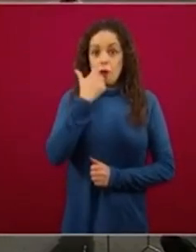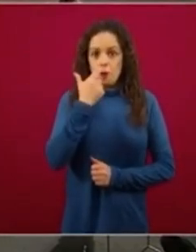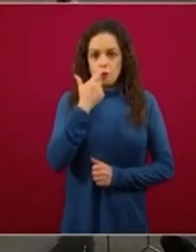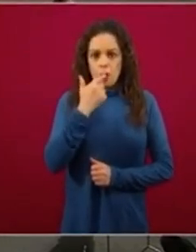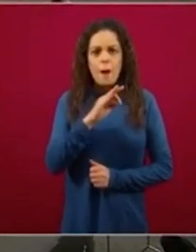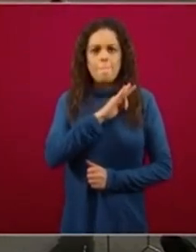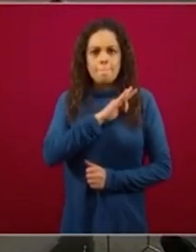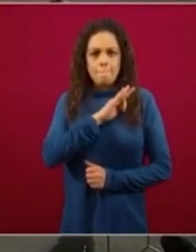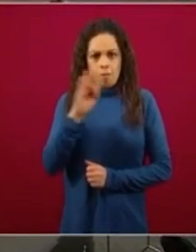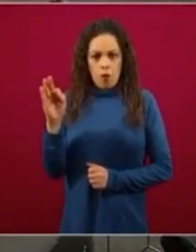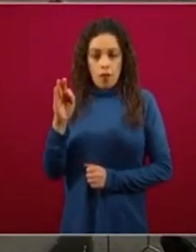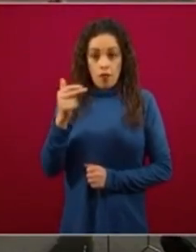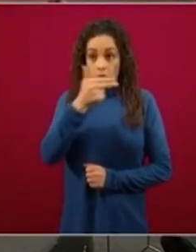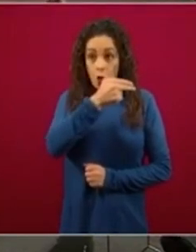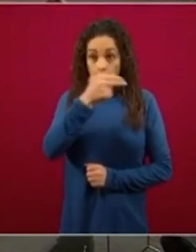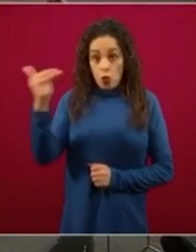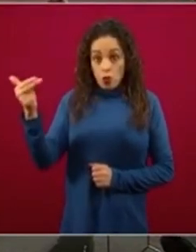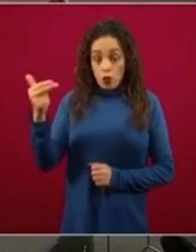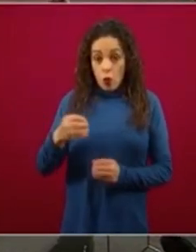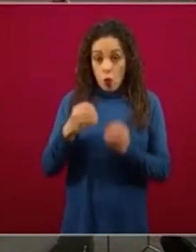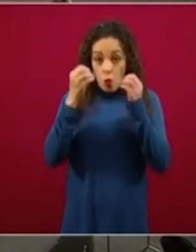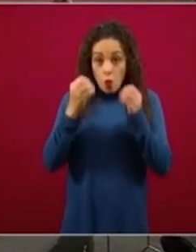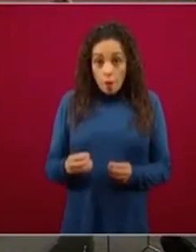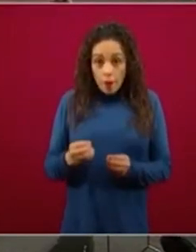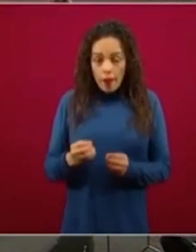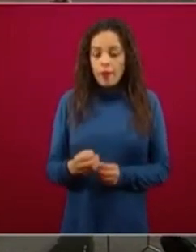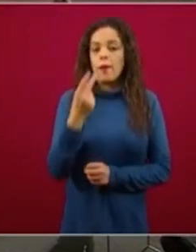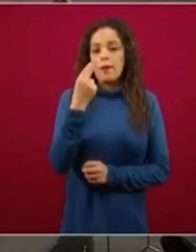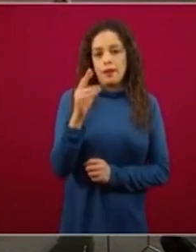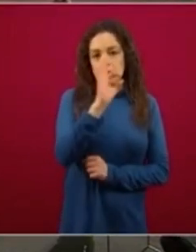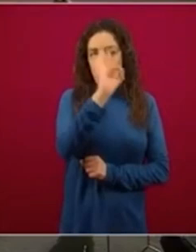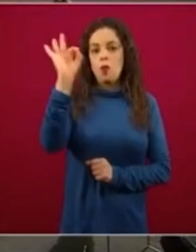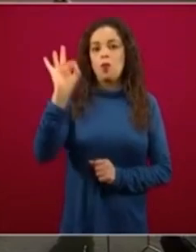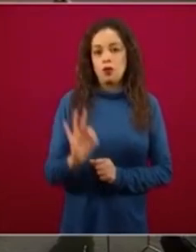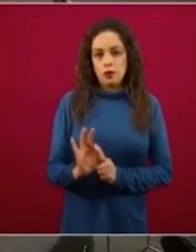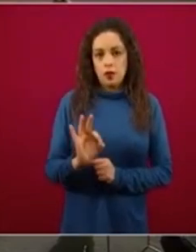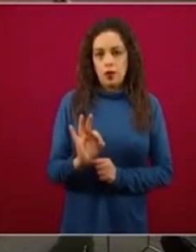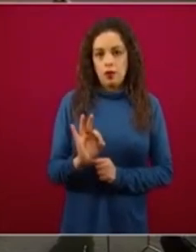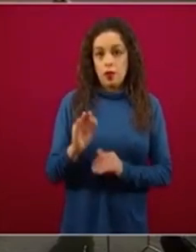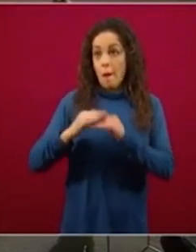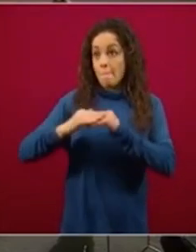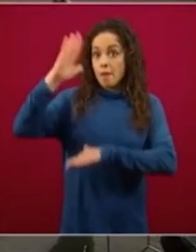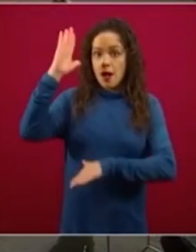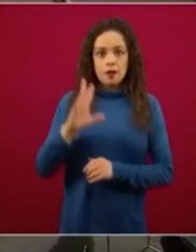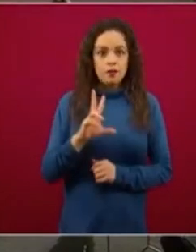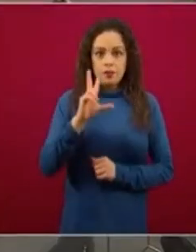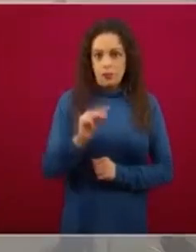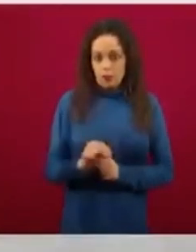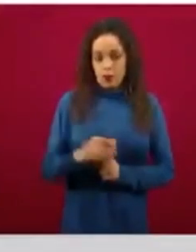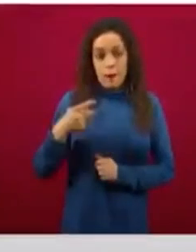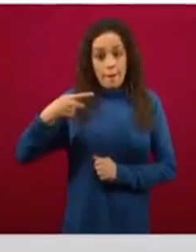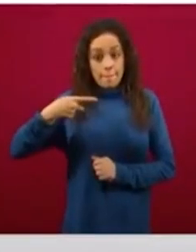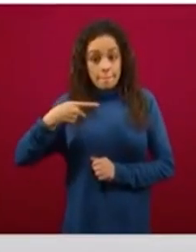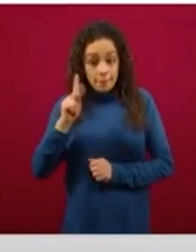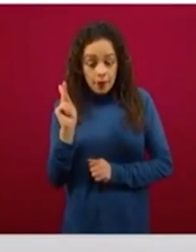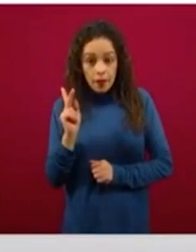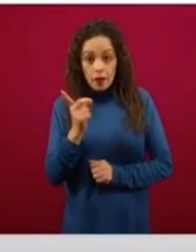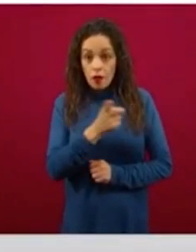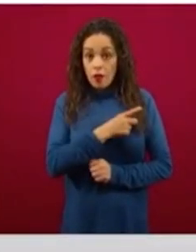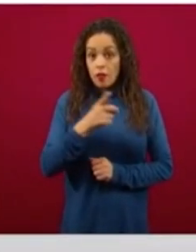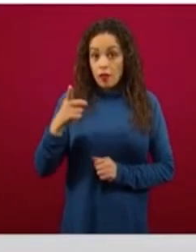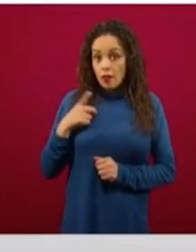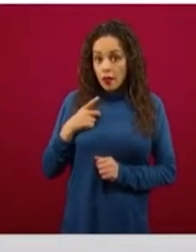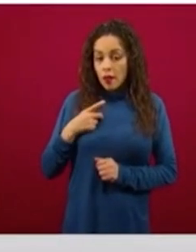de hoteles del 25 por ciento esto siempre y cuando siempre y cuando los